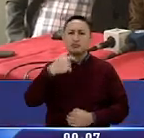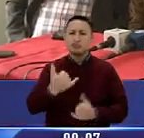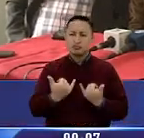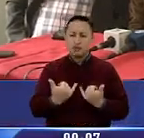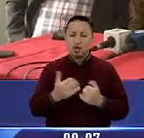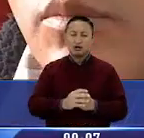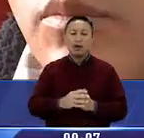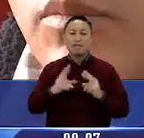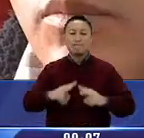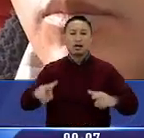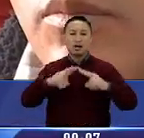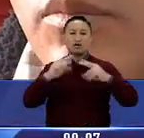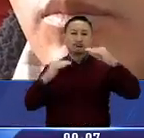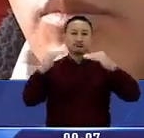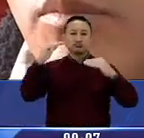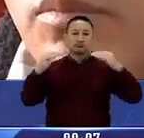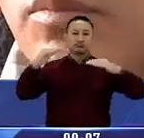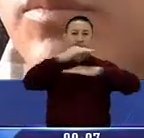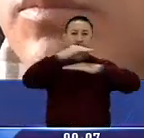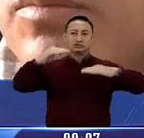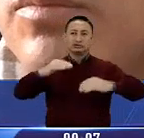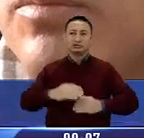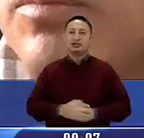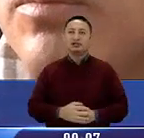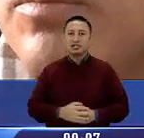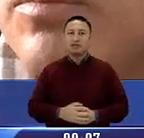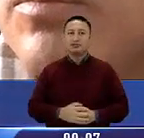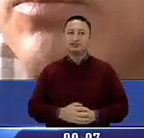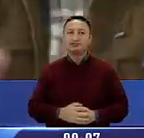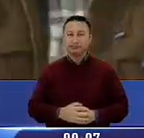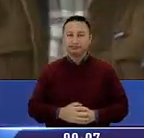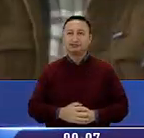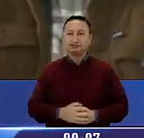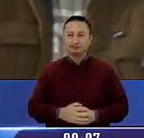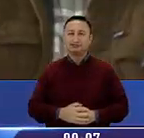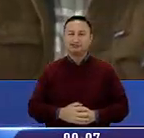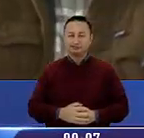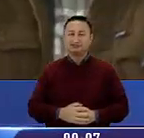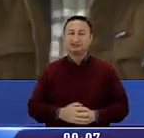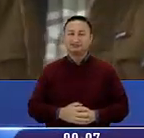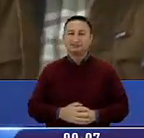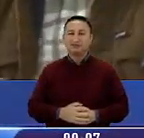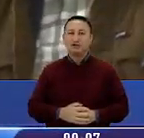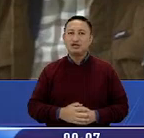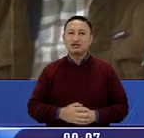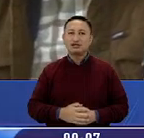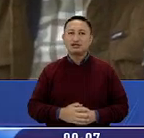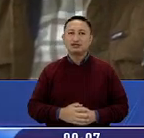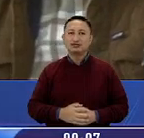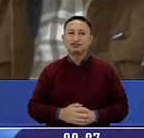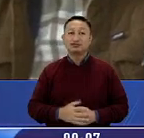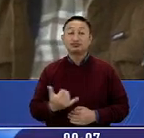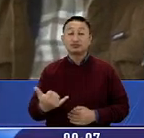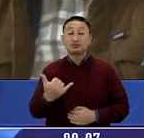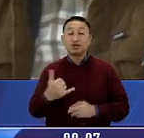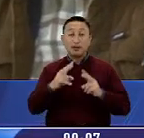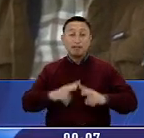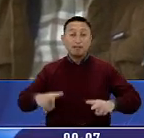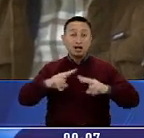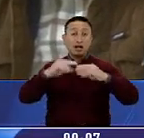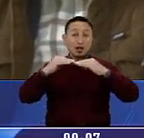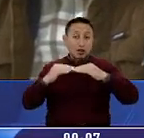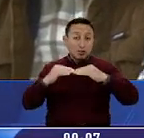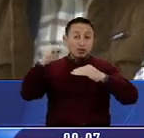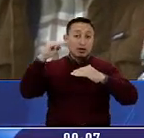de los precios, lo que para ellos traerá más de un dolor de cabeza. Hoy se plantea subir el precio a